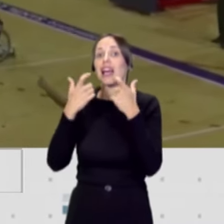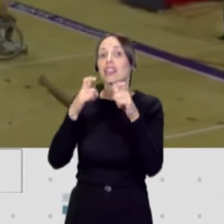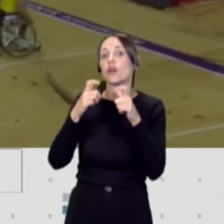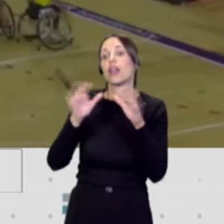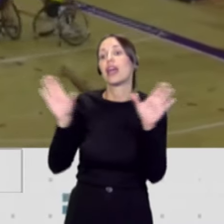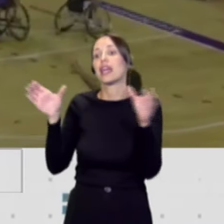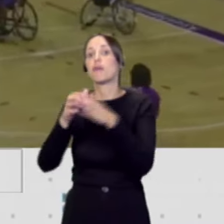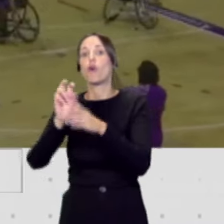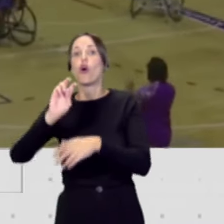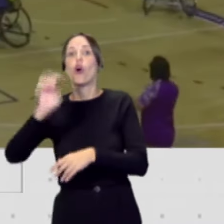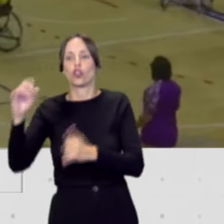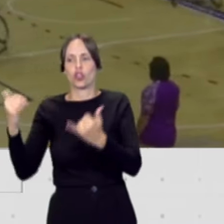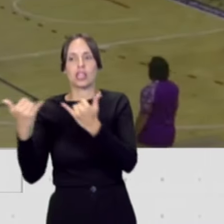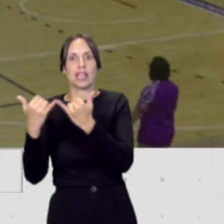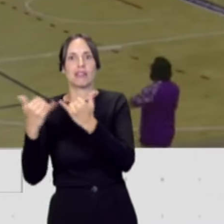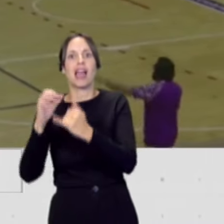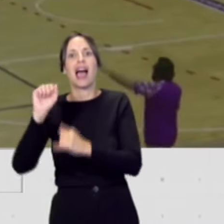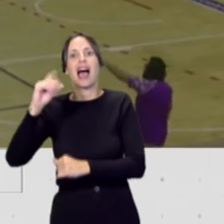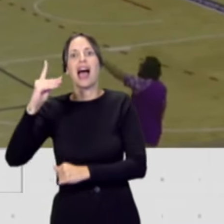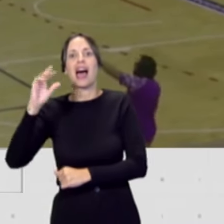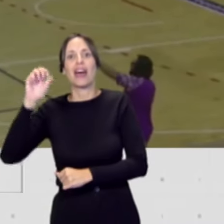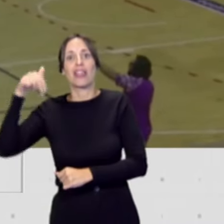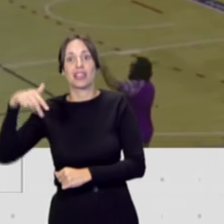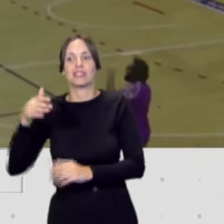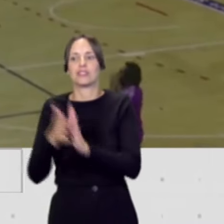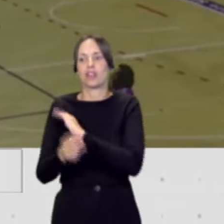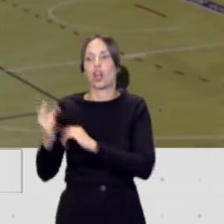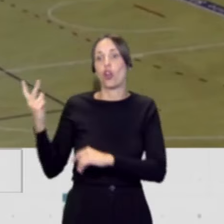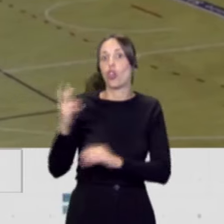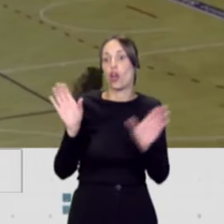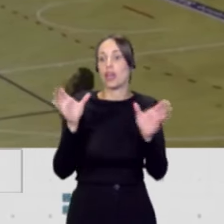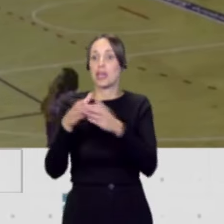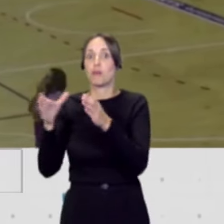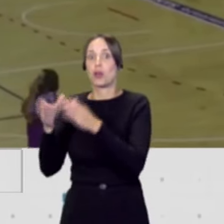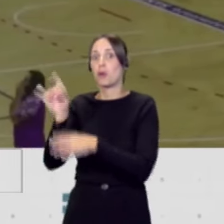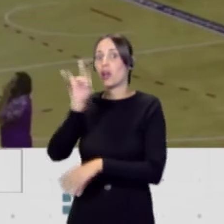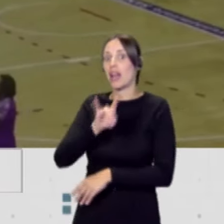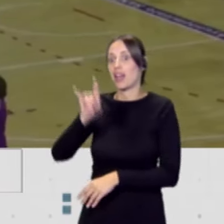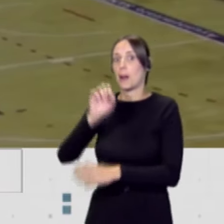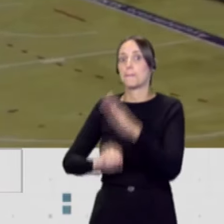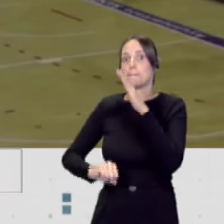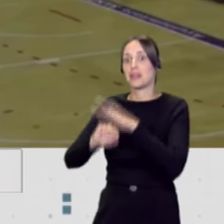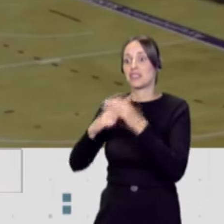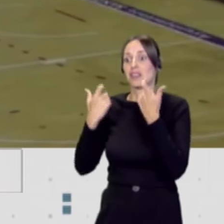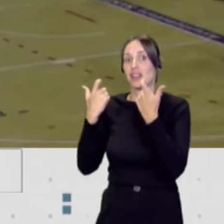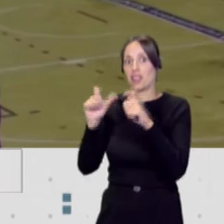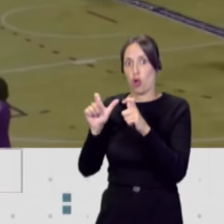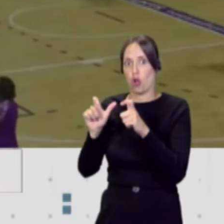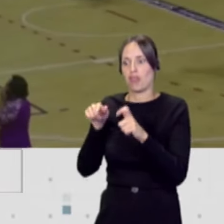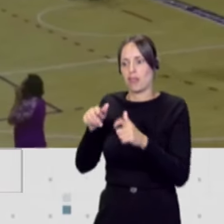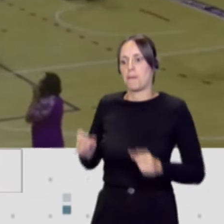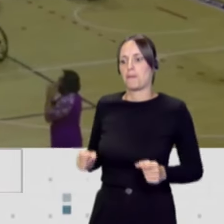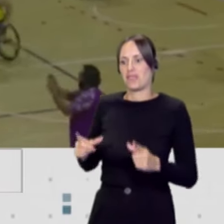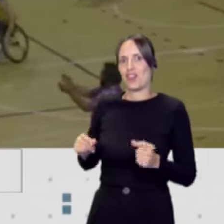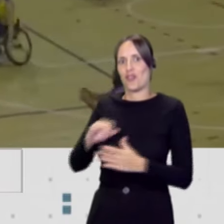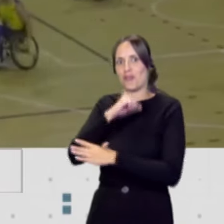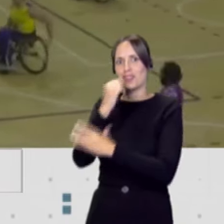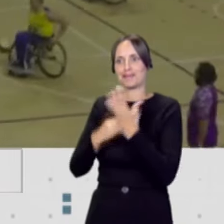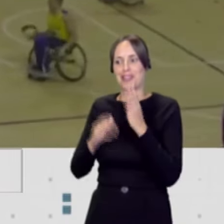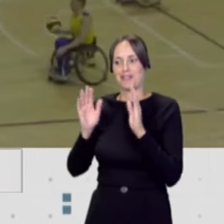el ADEIN, y es importante, ¿no?, que haya dos equipos canarios en la segunda máxima categoría de este baloncesto en silla de ruedas, y además también gusta, ¿no?, este tipo de